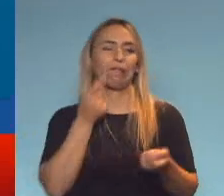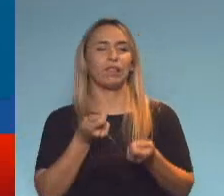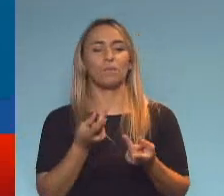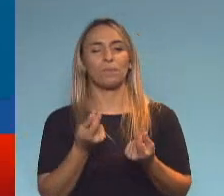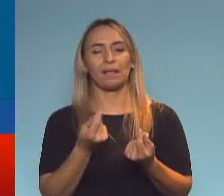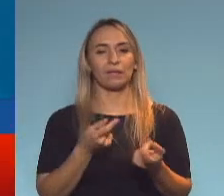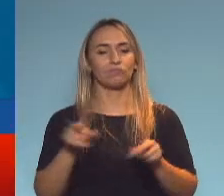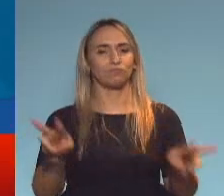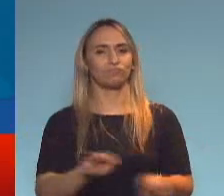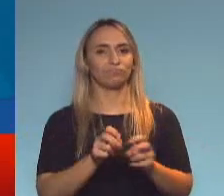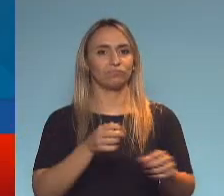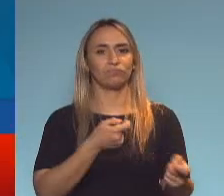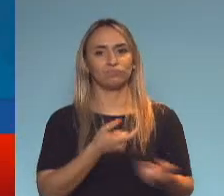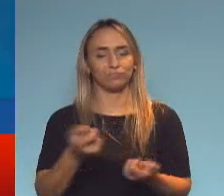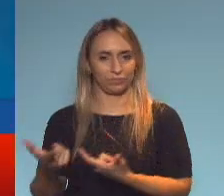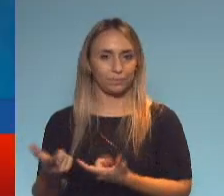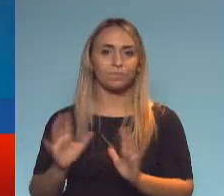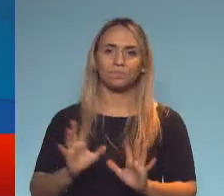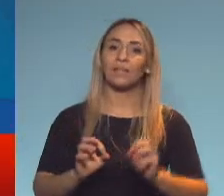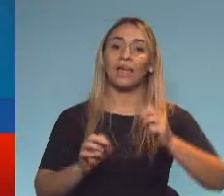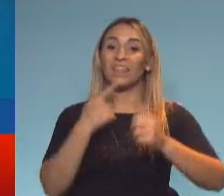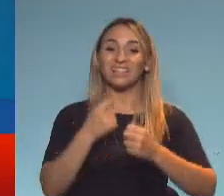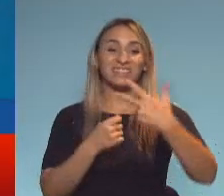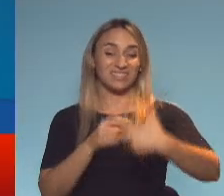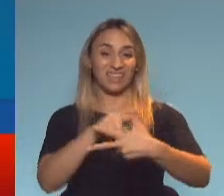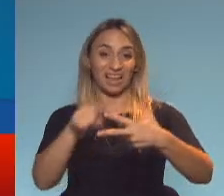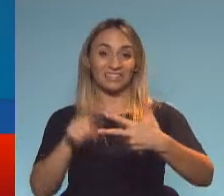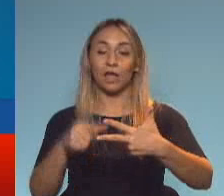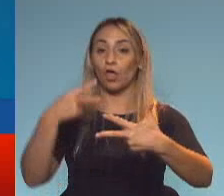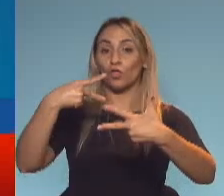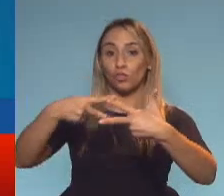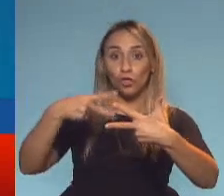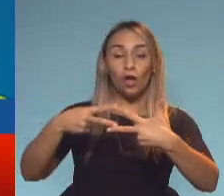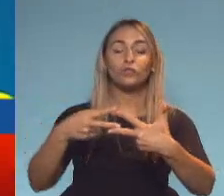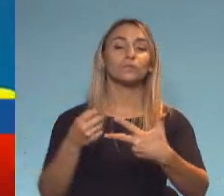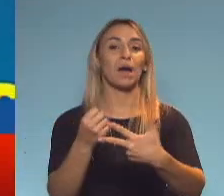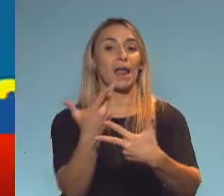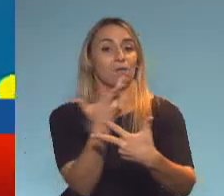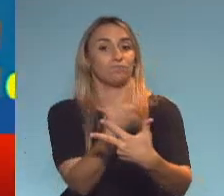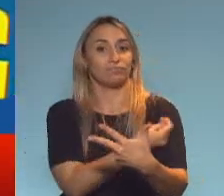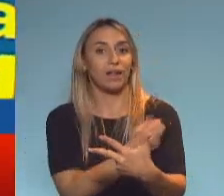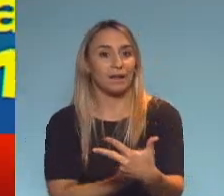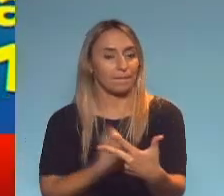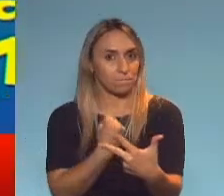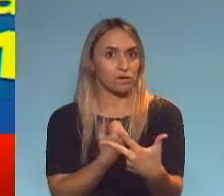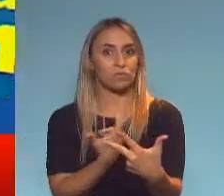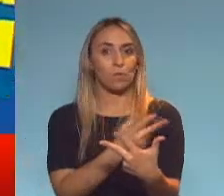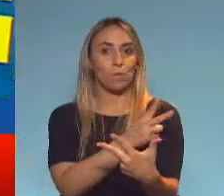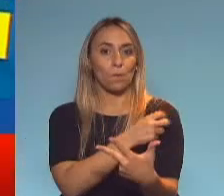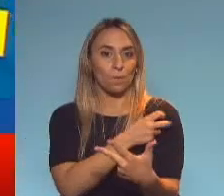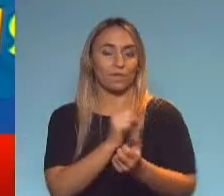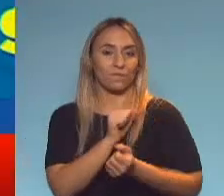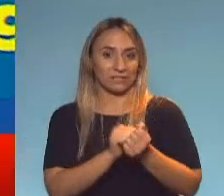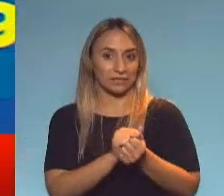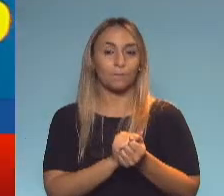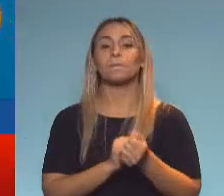de 2 o 3 dosis es para el refuerzo, 2 seguro y posiblemente una tercera dosis para la aplicación. Un dato